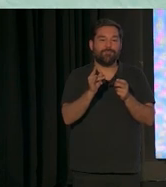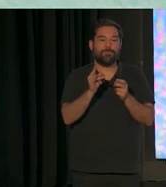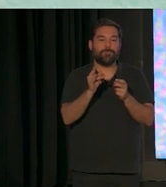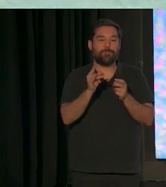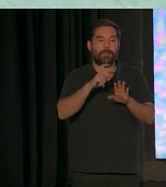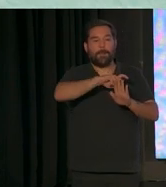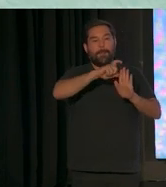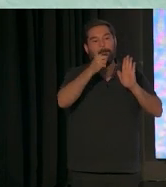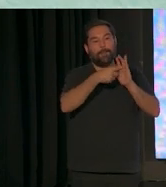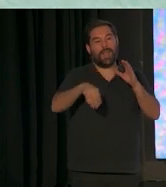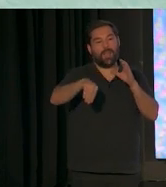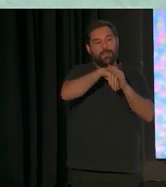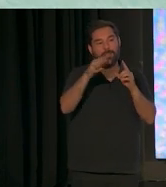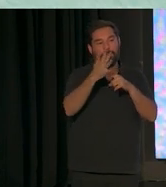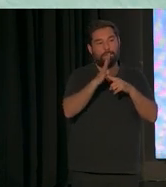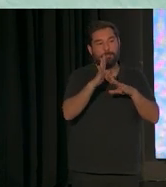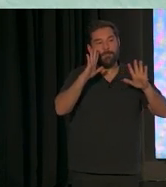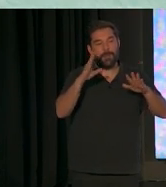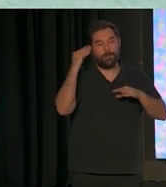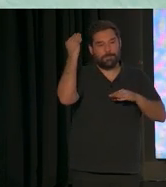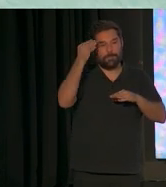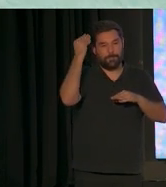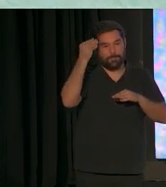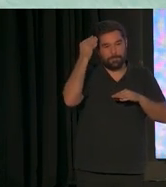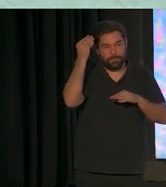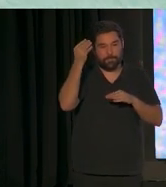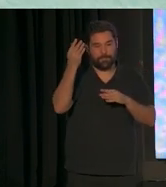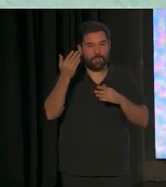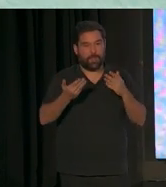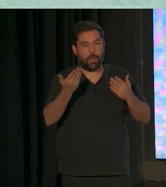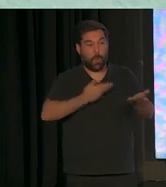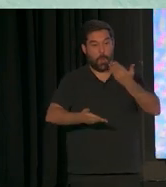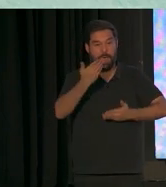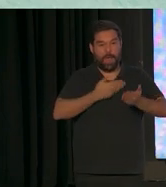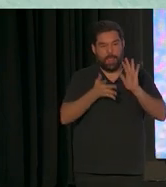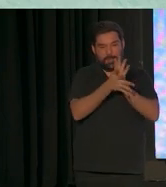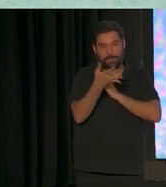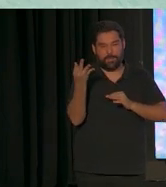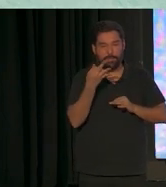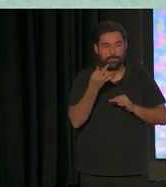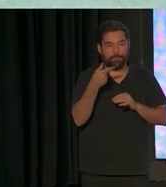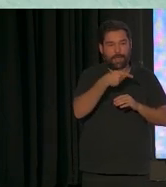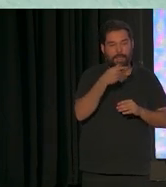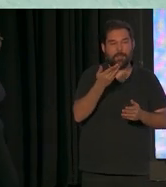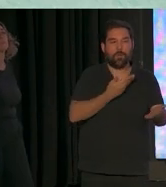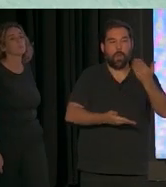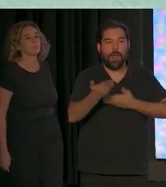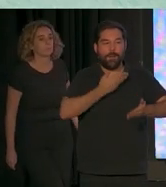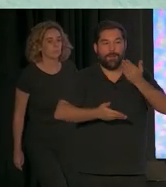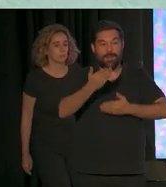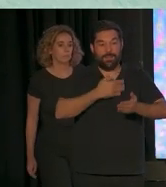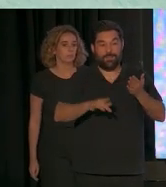Mancha. Pero vamos a reflexionar sobre el verbo colaborar. ¿Qué significa colaborar? La colaboración ocurre cuando dos o